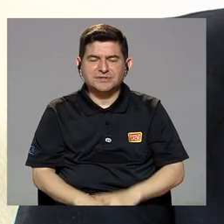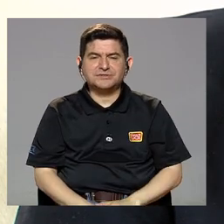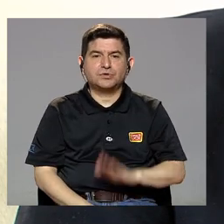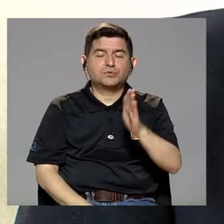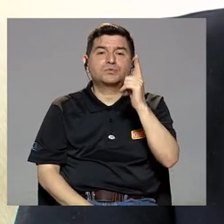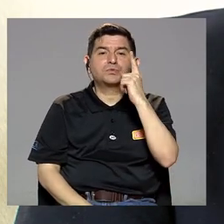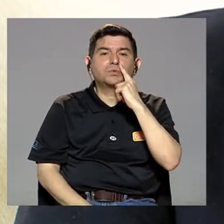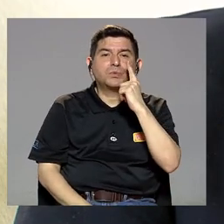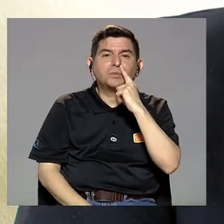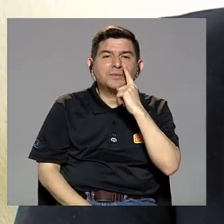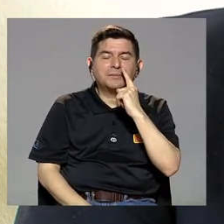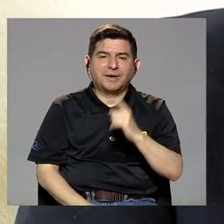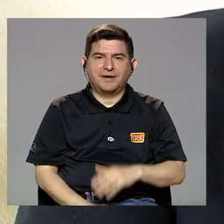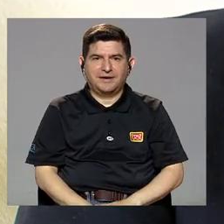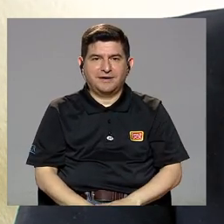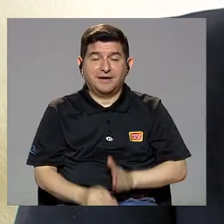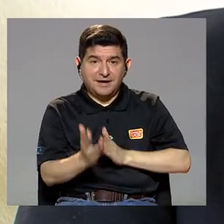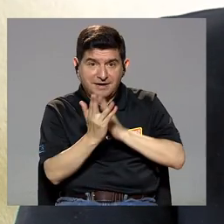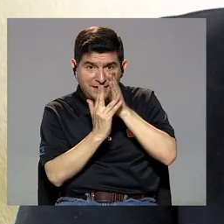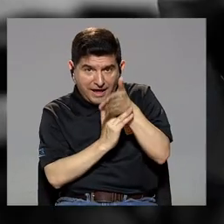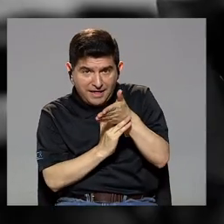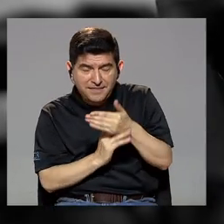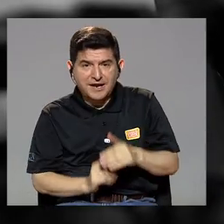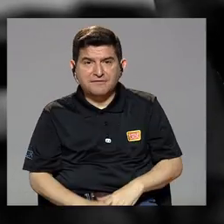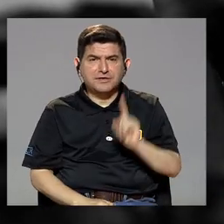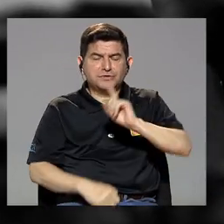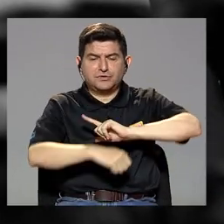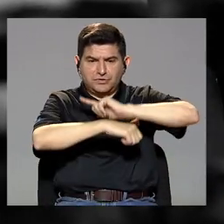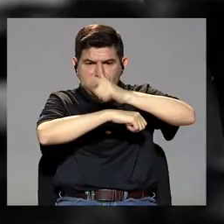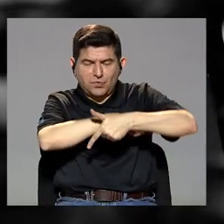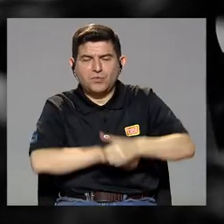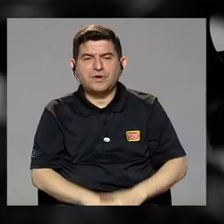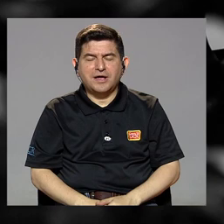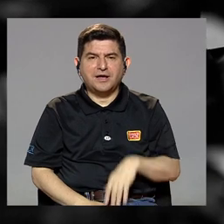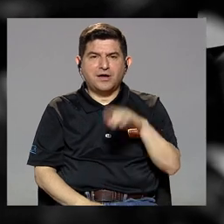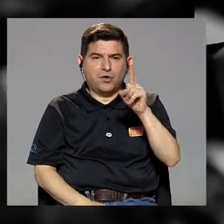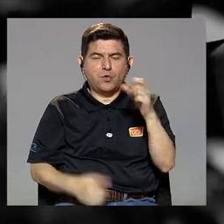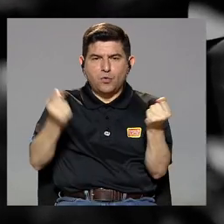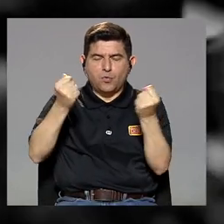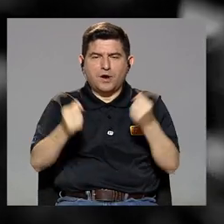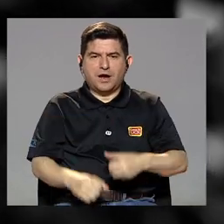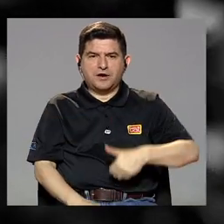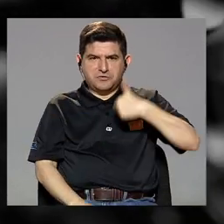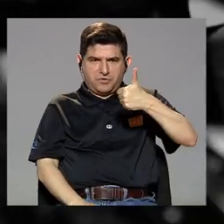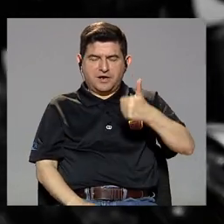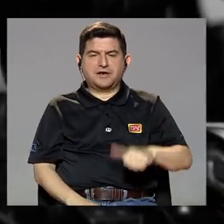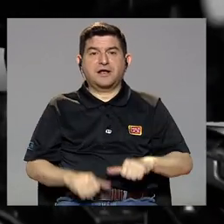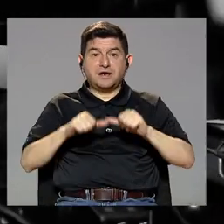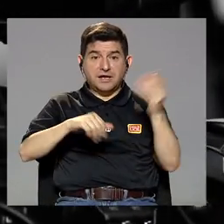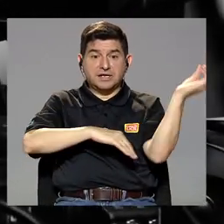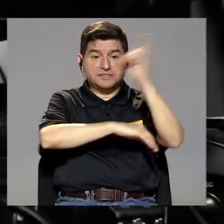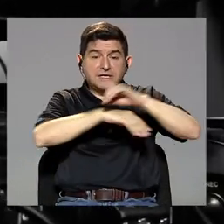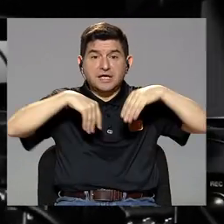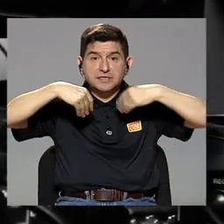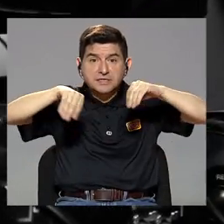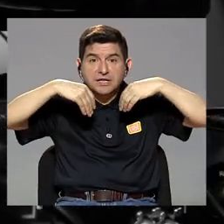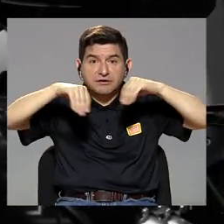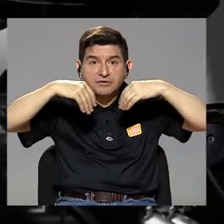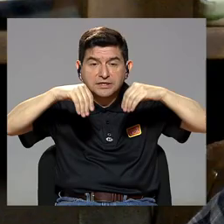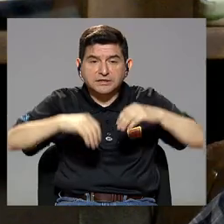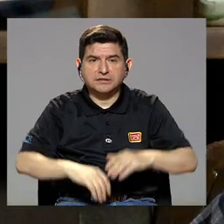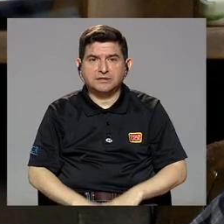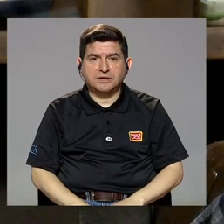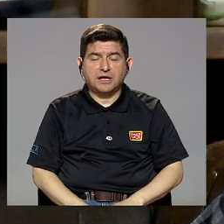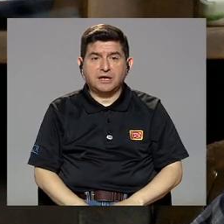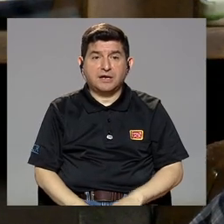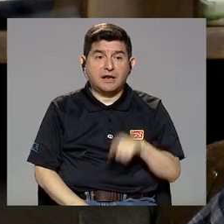papá mediante una lotería logra ganarse un carro y al día siguiente lo está vendiendo para poder lograr lo